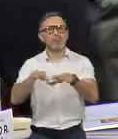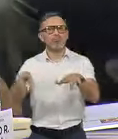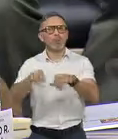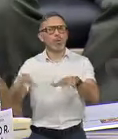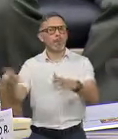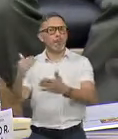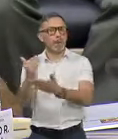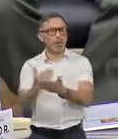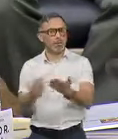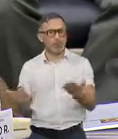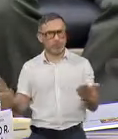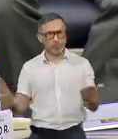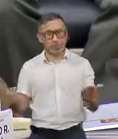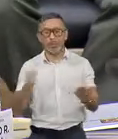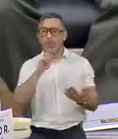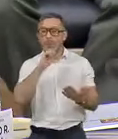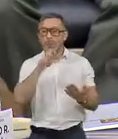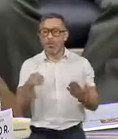son